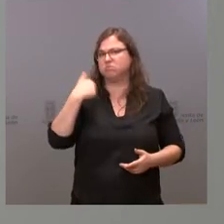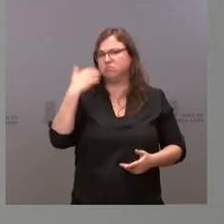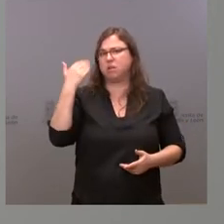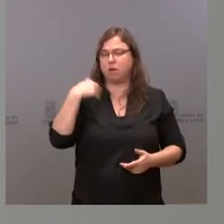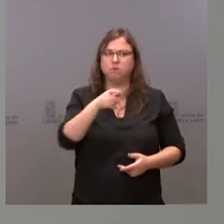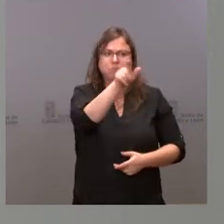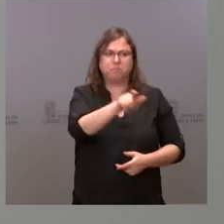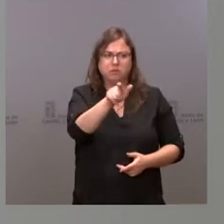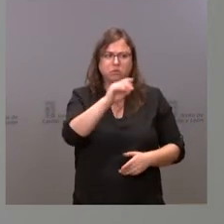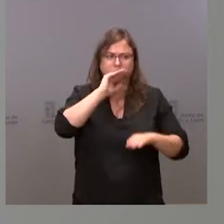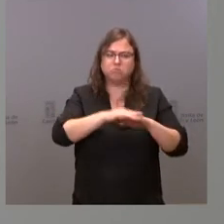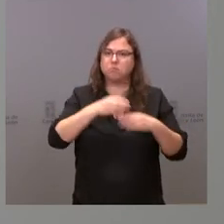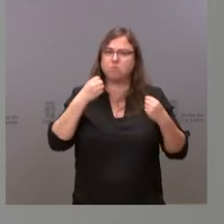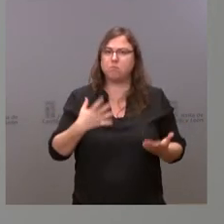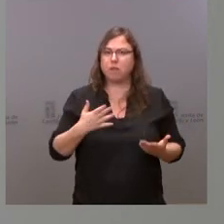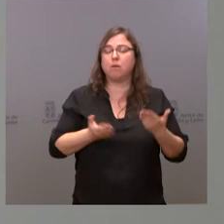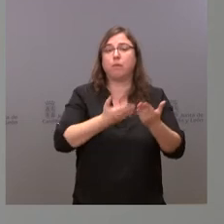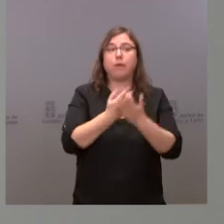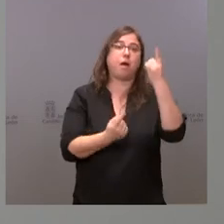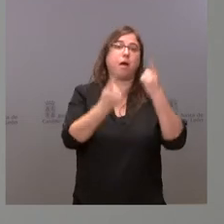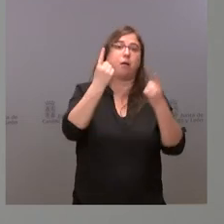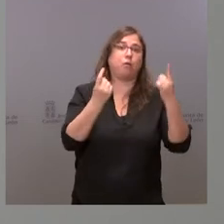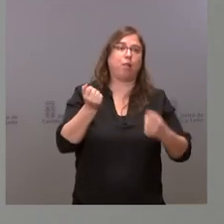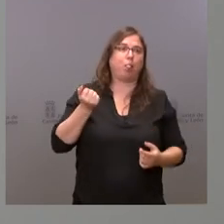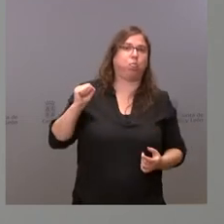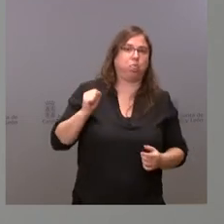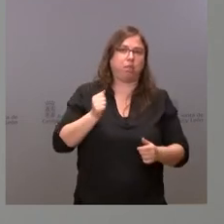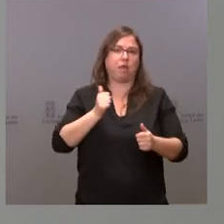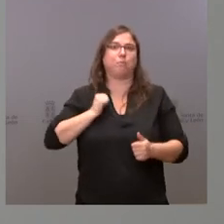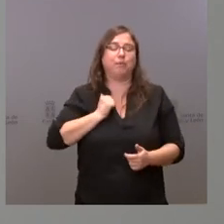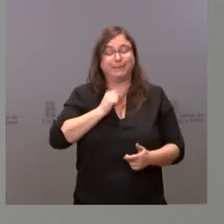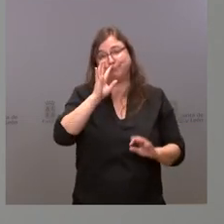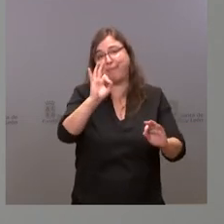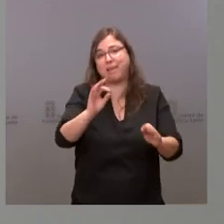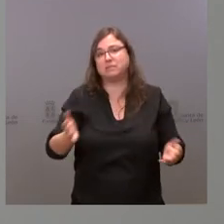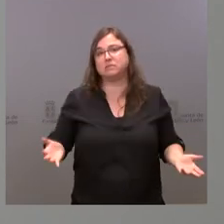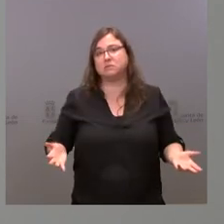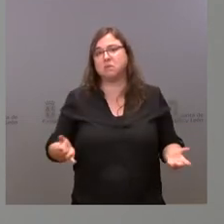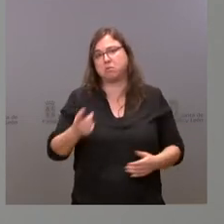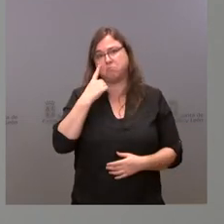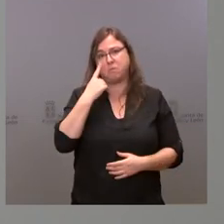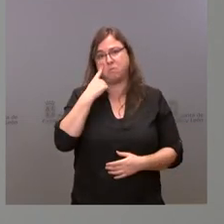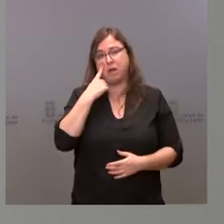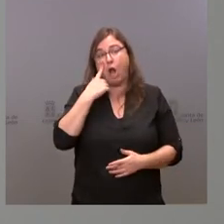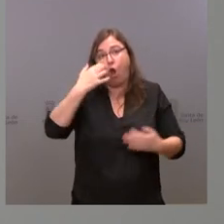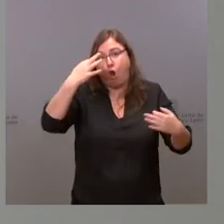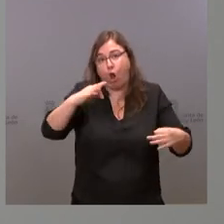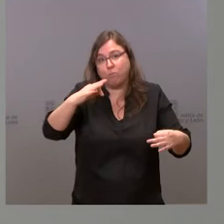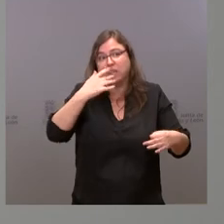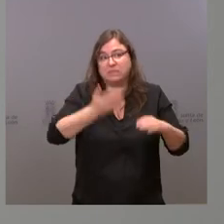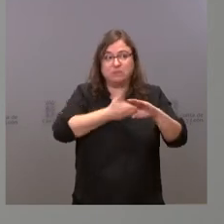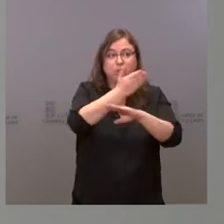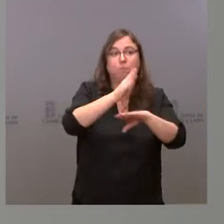a la población perfectamente y puede haber evidentemente gente que intenta aprovecharse como no pero lo normal es lo normal es que sea lo